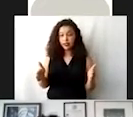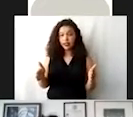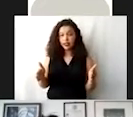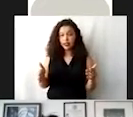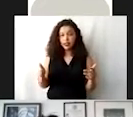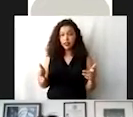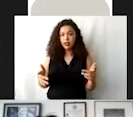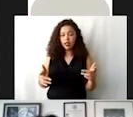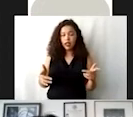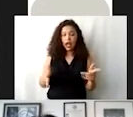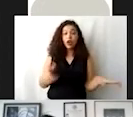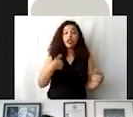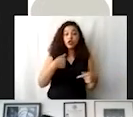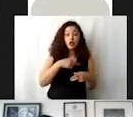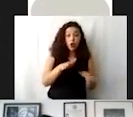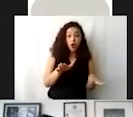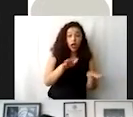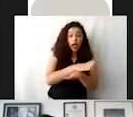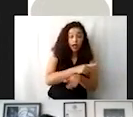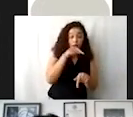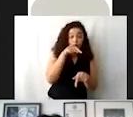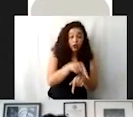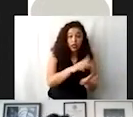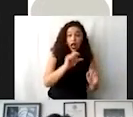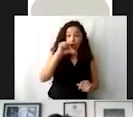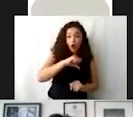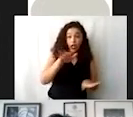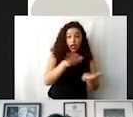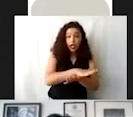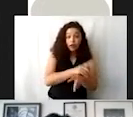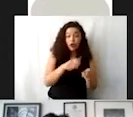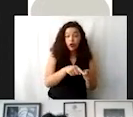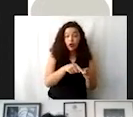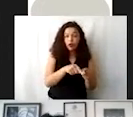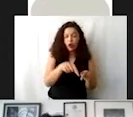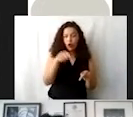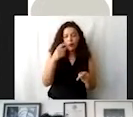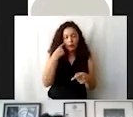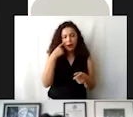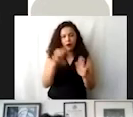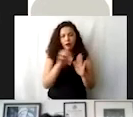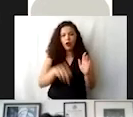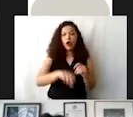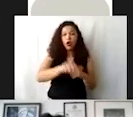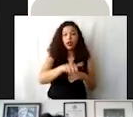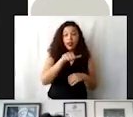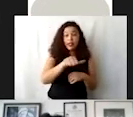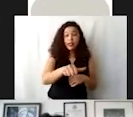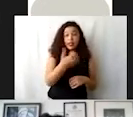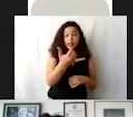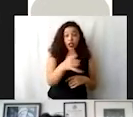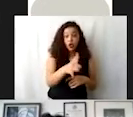cambio. Es decir, si yo hoy día 16 de julio